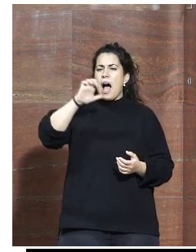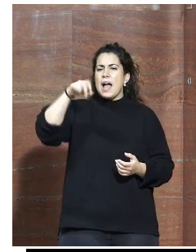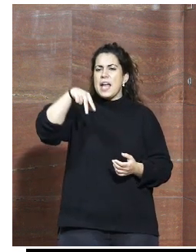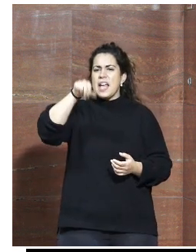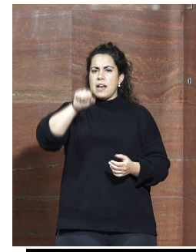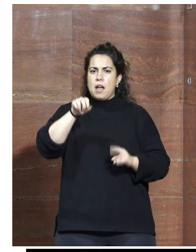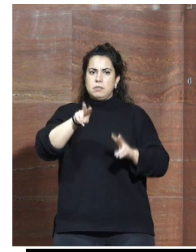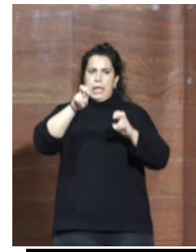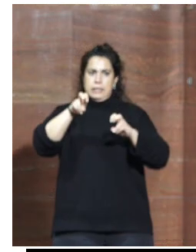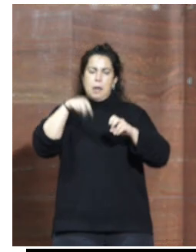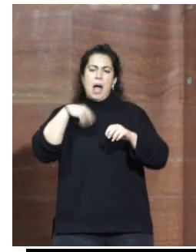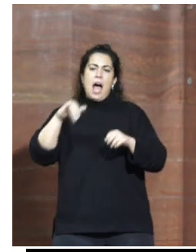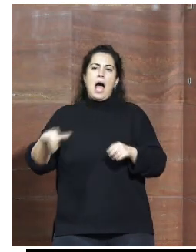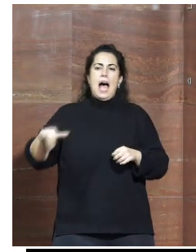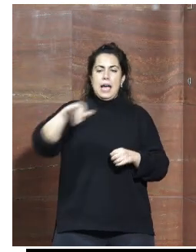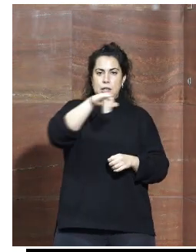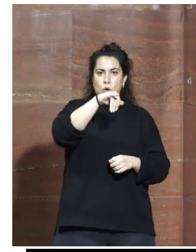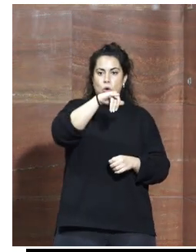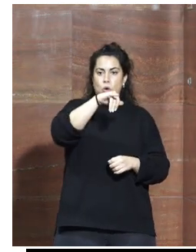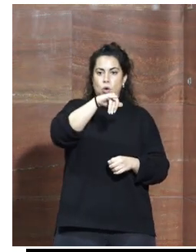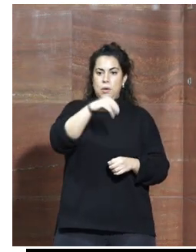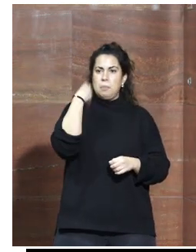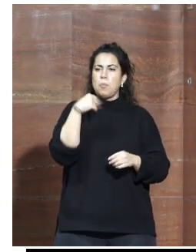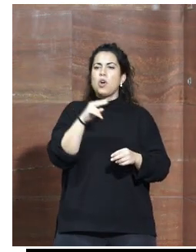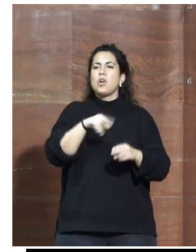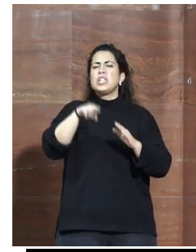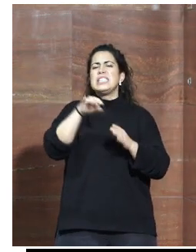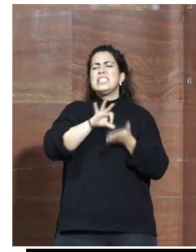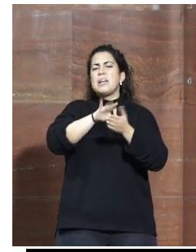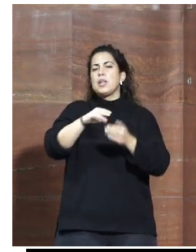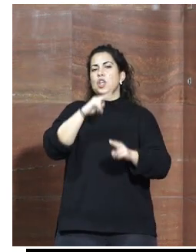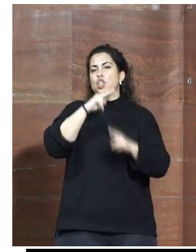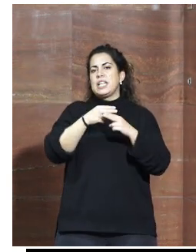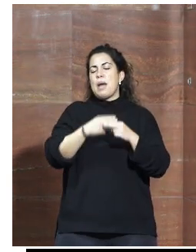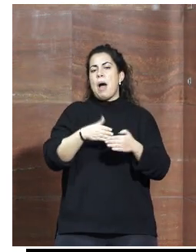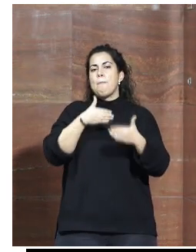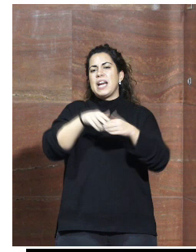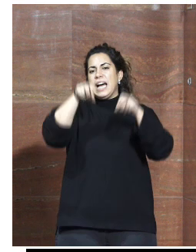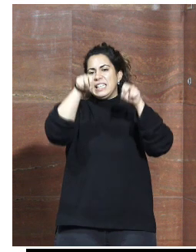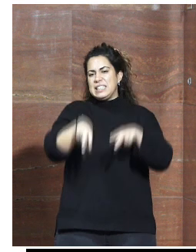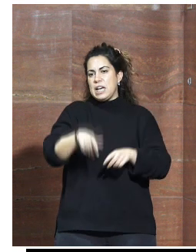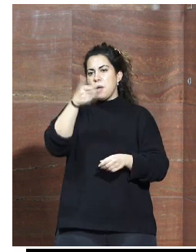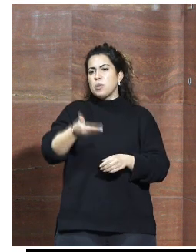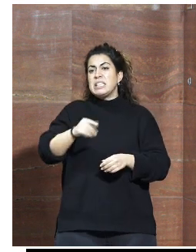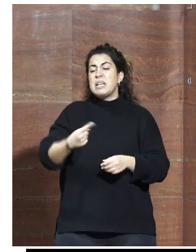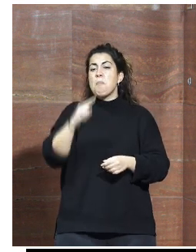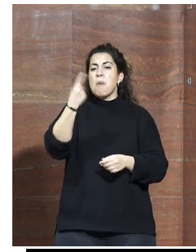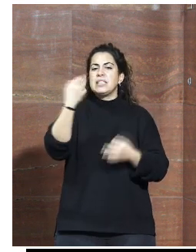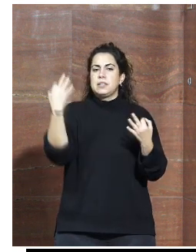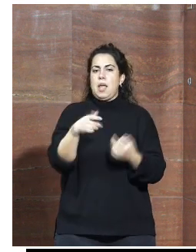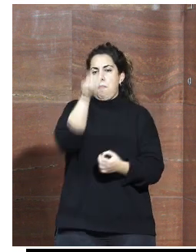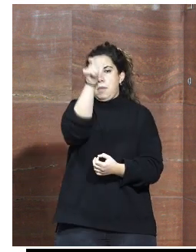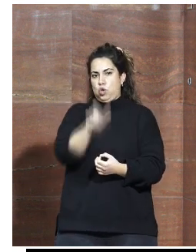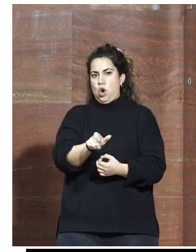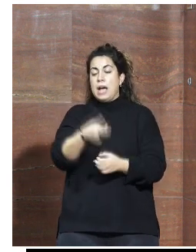de transportes aéreos, un servicio que se llama Sin Barreras, donde lo importante es la persona. Hay una atención personal. Es